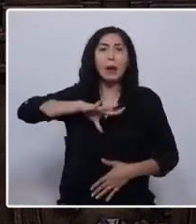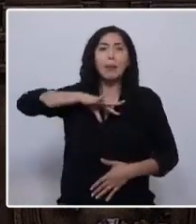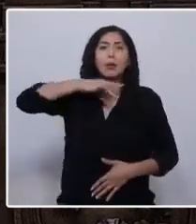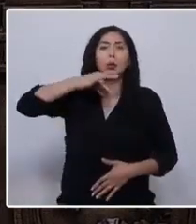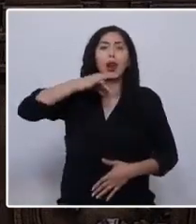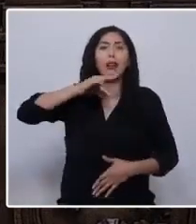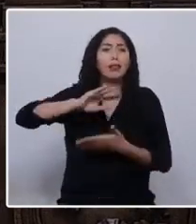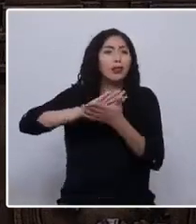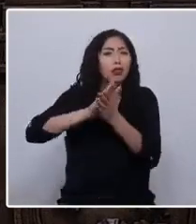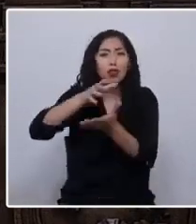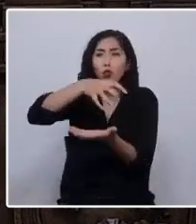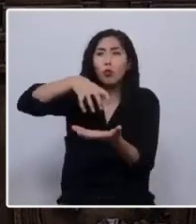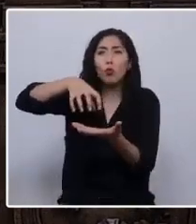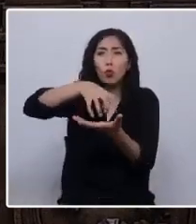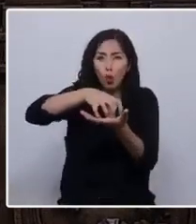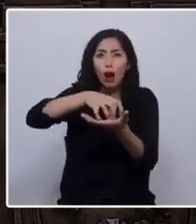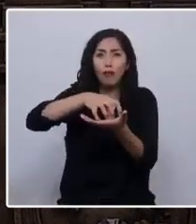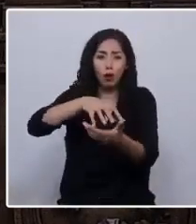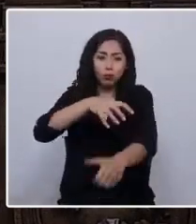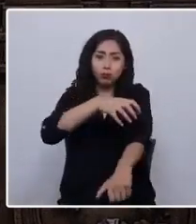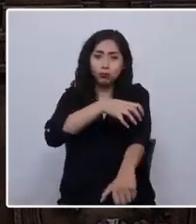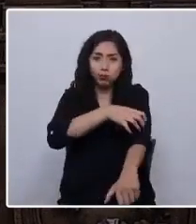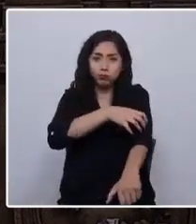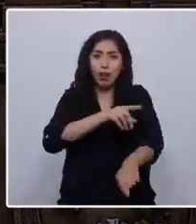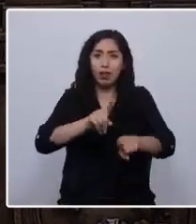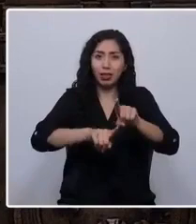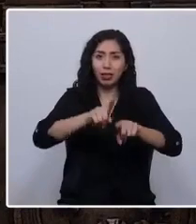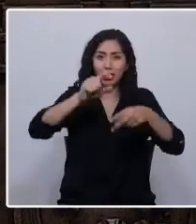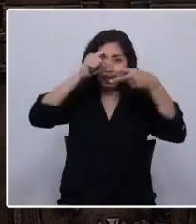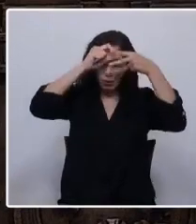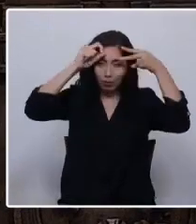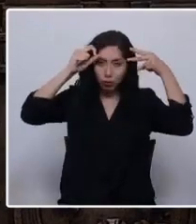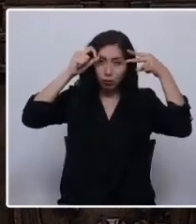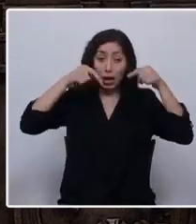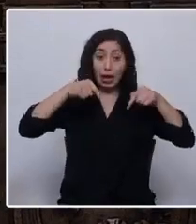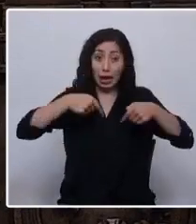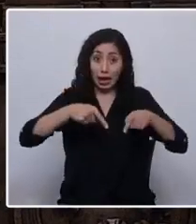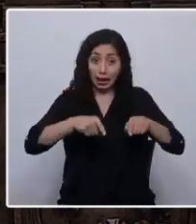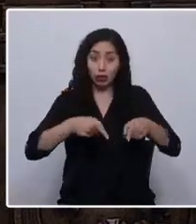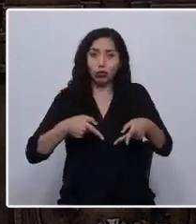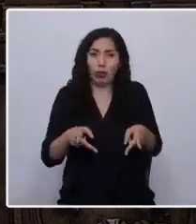los pueblos y la Ñuque Mapu, porque eso me ha permitido Chaung Nechen.